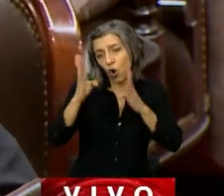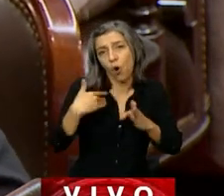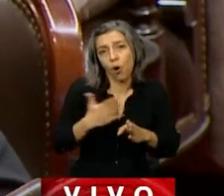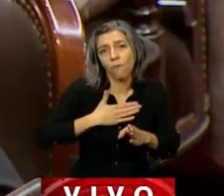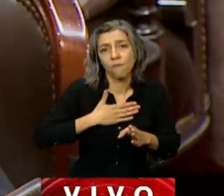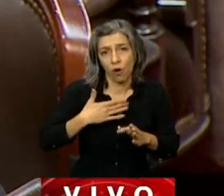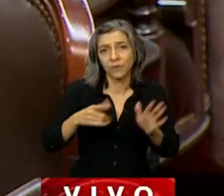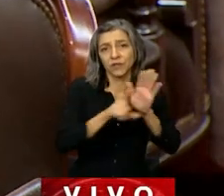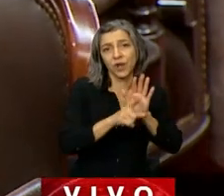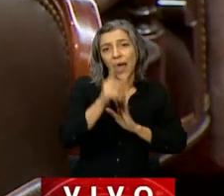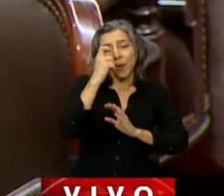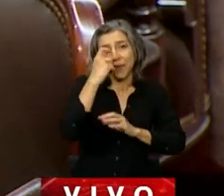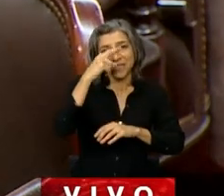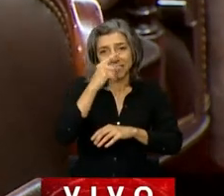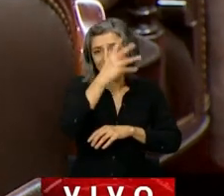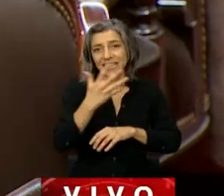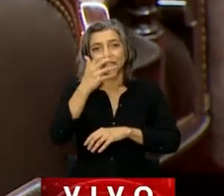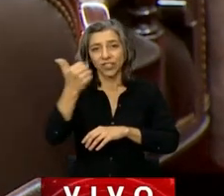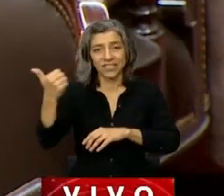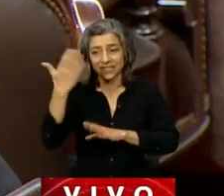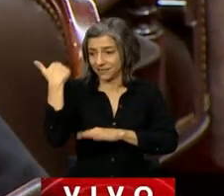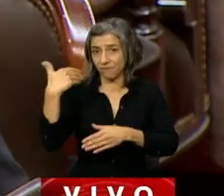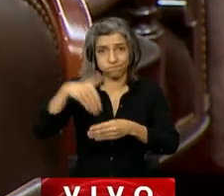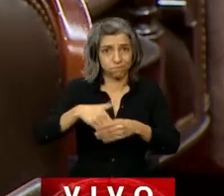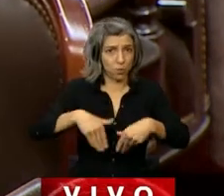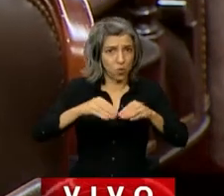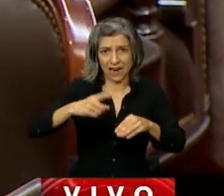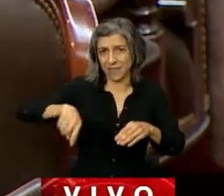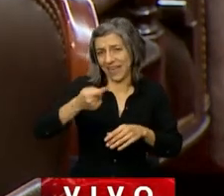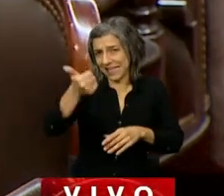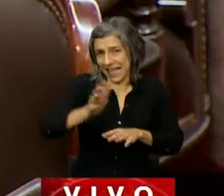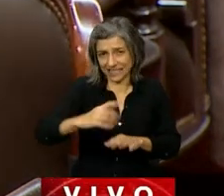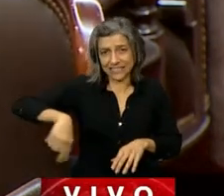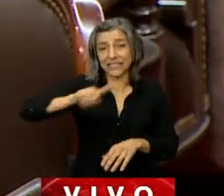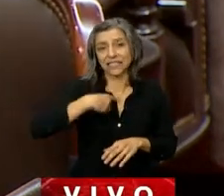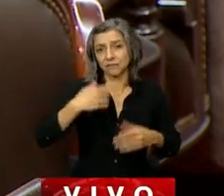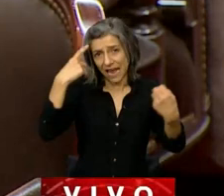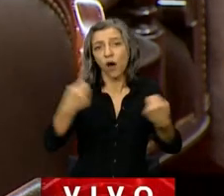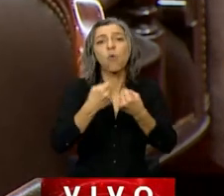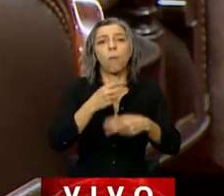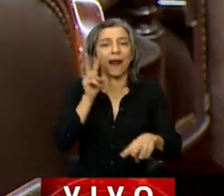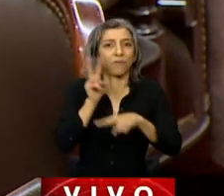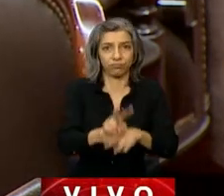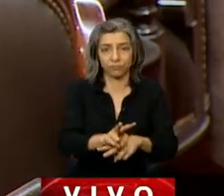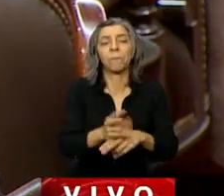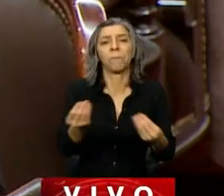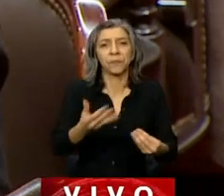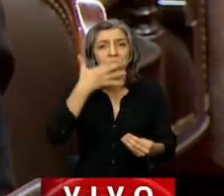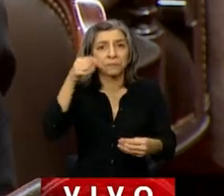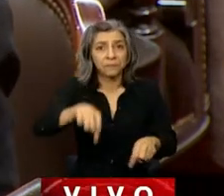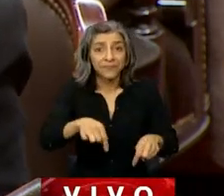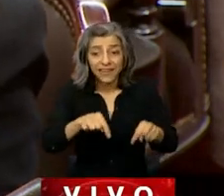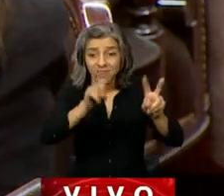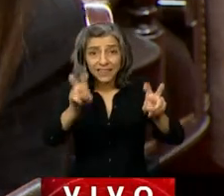la 27.566, que fue votada casi por unanimidad. Dado que no hubo la más mínima